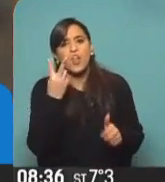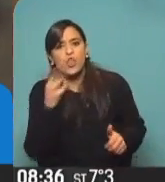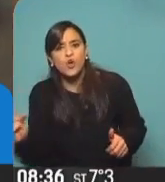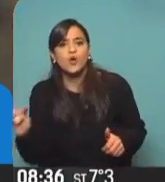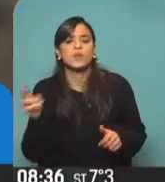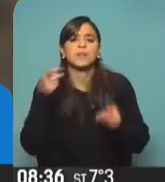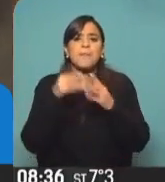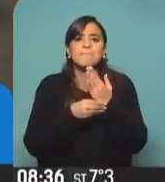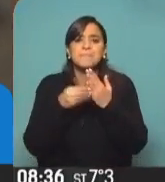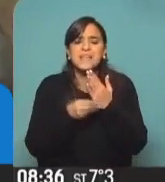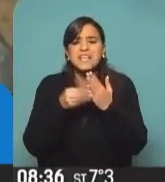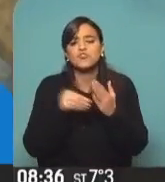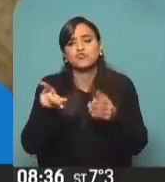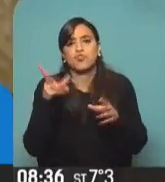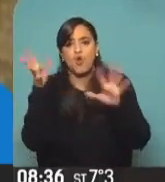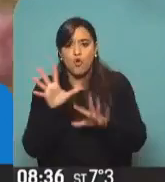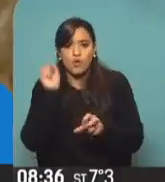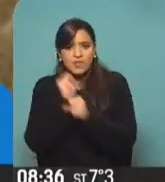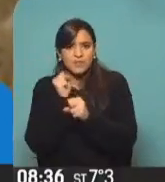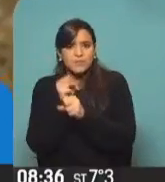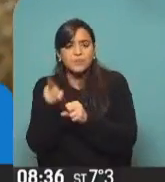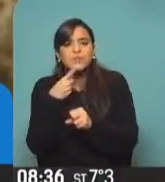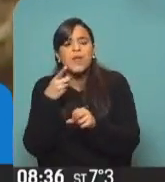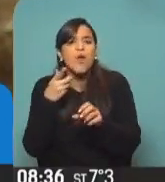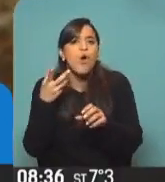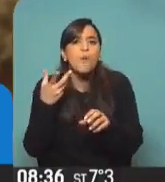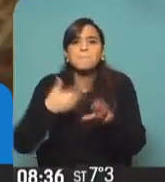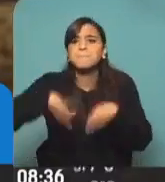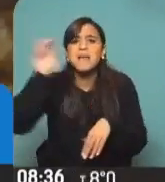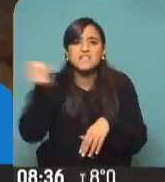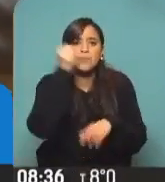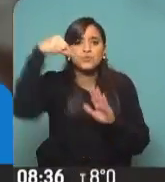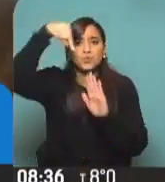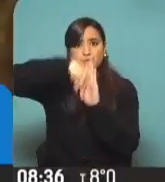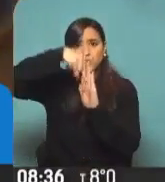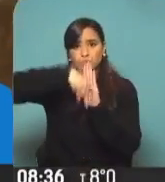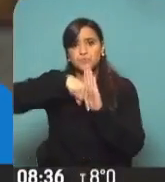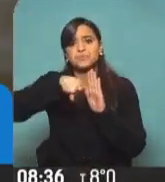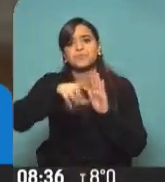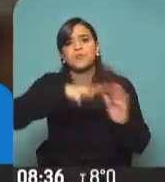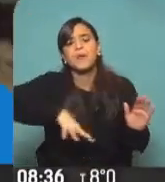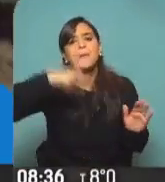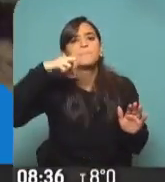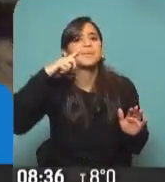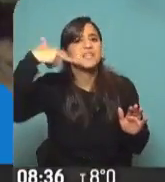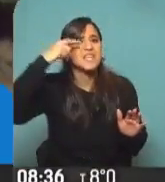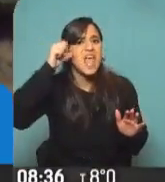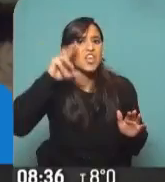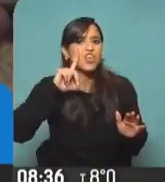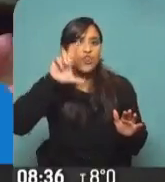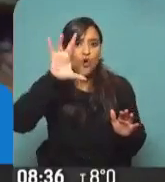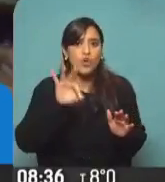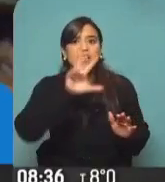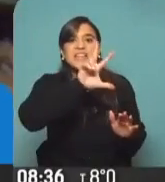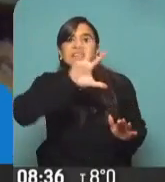ministro de infraestructura inauguramos una obra por ejemplo en la obra más importante en el sudoeste la provincia buenos aires que es el partido de piñeiro donde hace